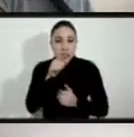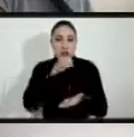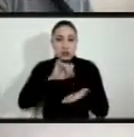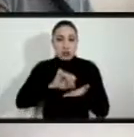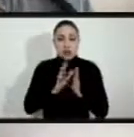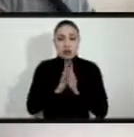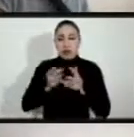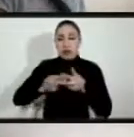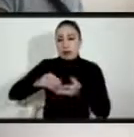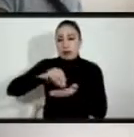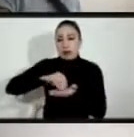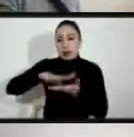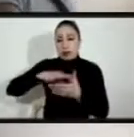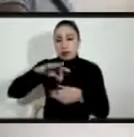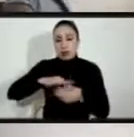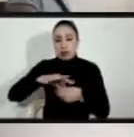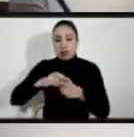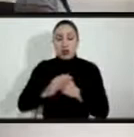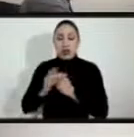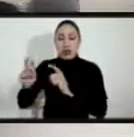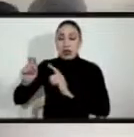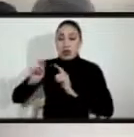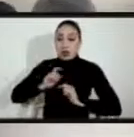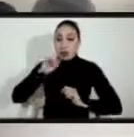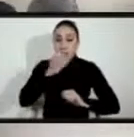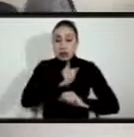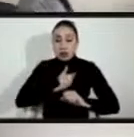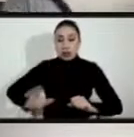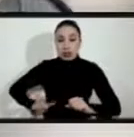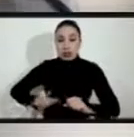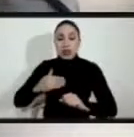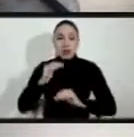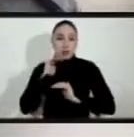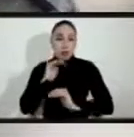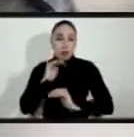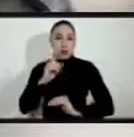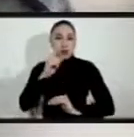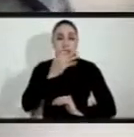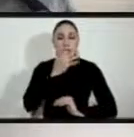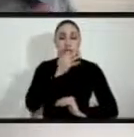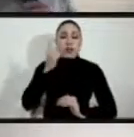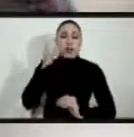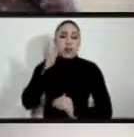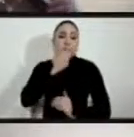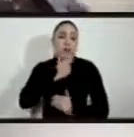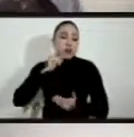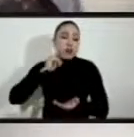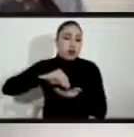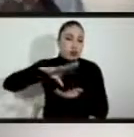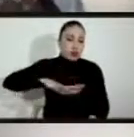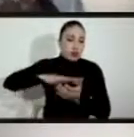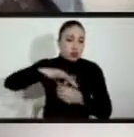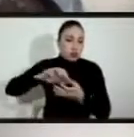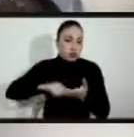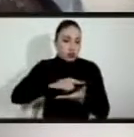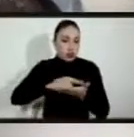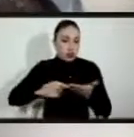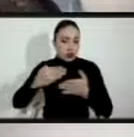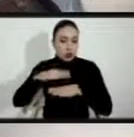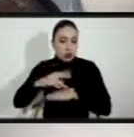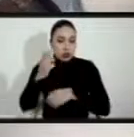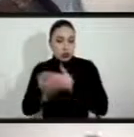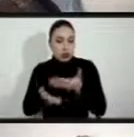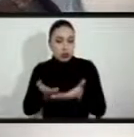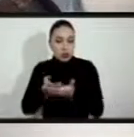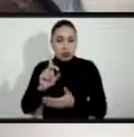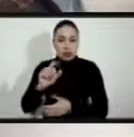de la presidencia, se abre el sistema electrónico hasta por un minuto con la finalidad de recoger la votación nominal del dictamen en lo general y en lo